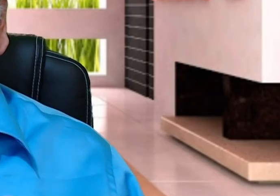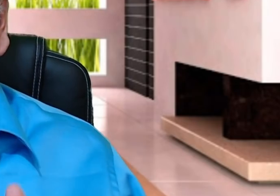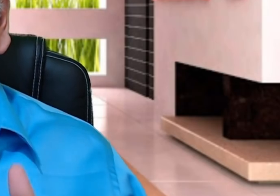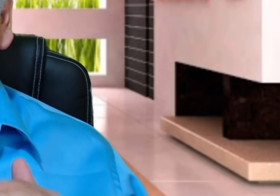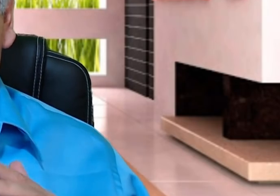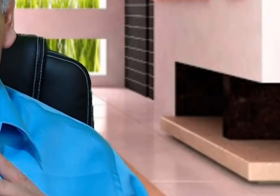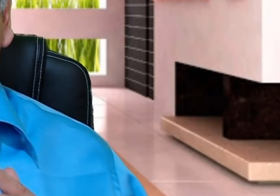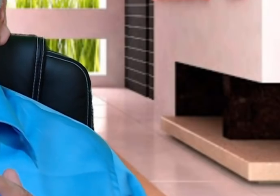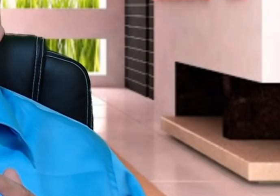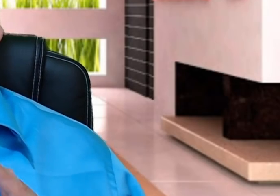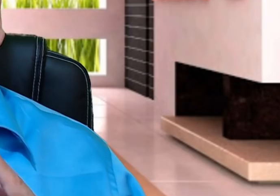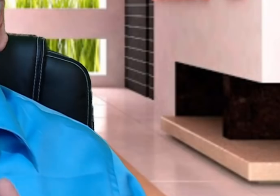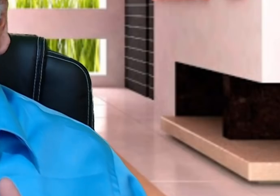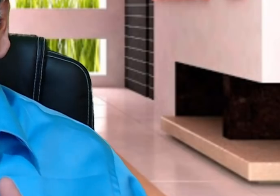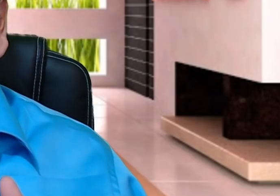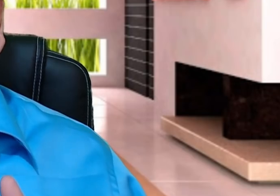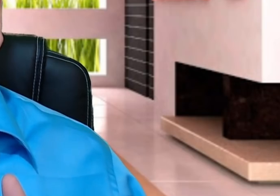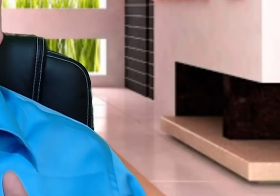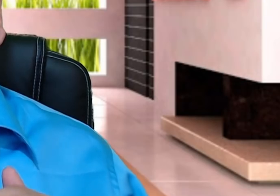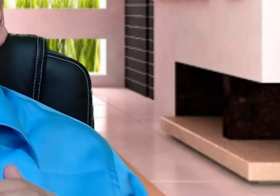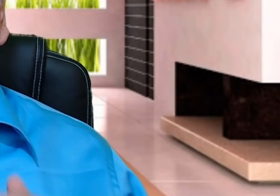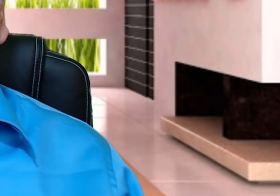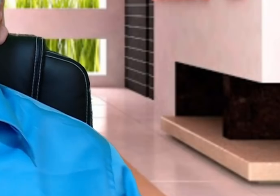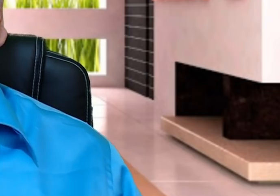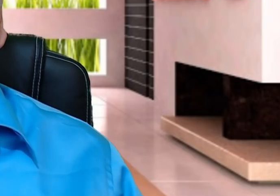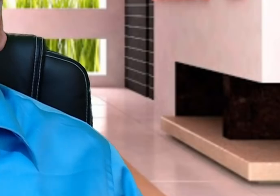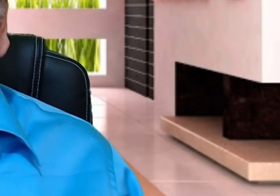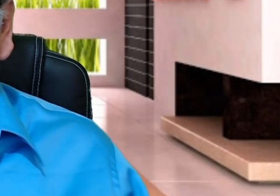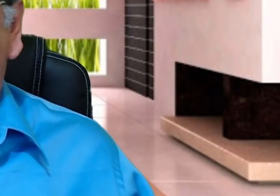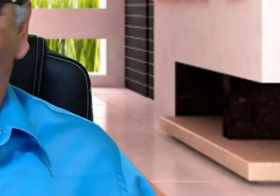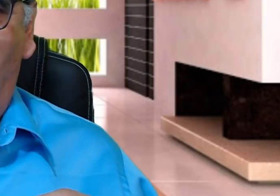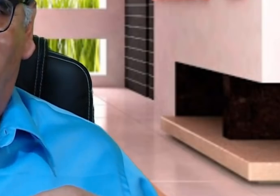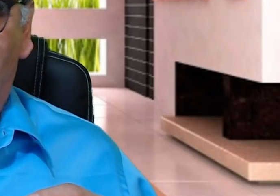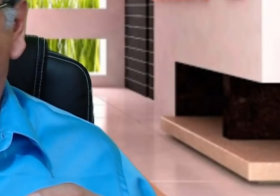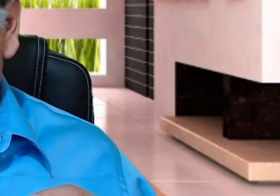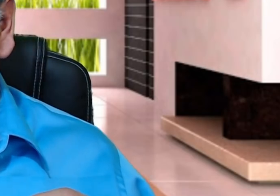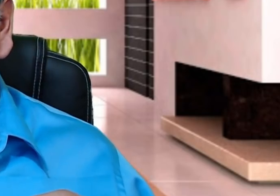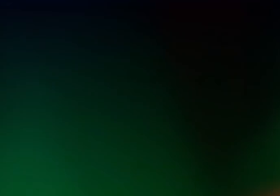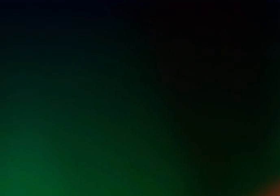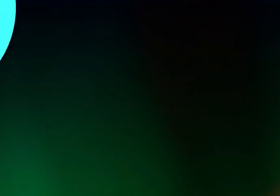canal. Además, comparte la información. Nos vemos en el próximo video.